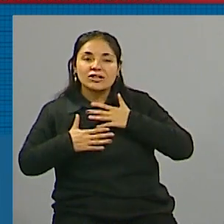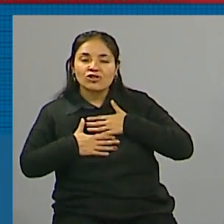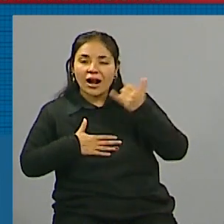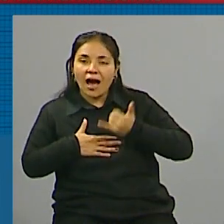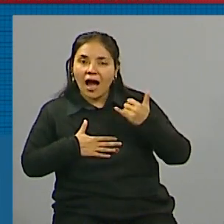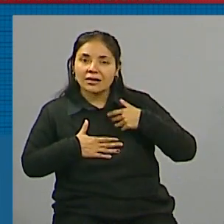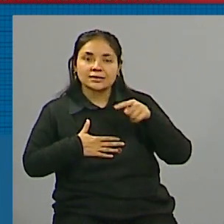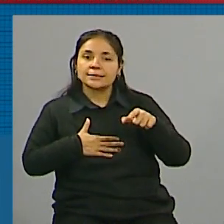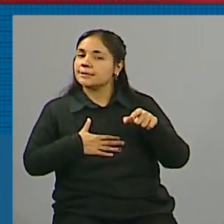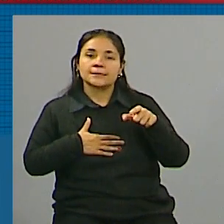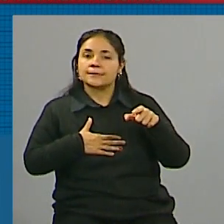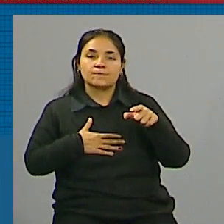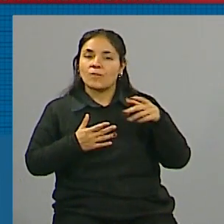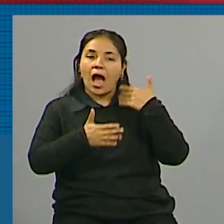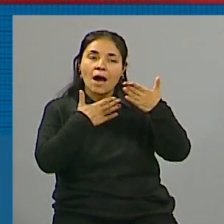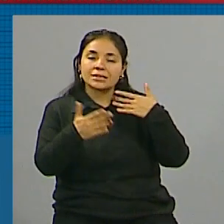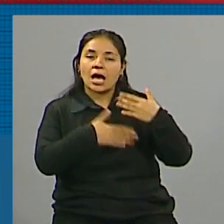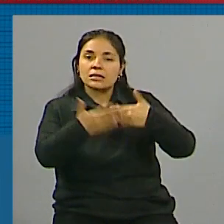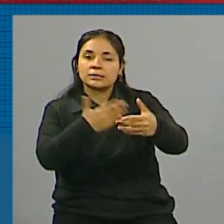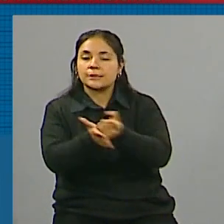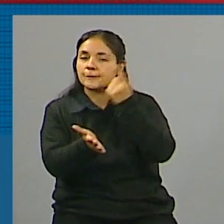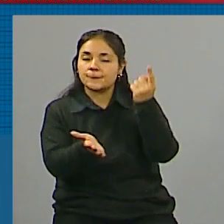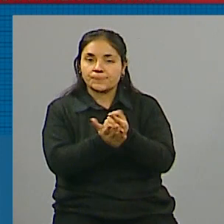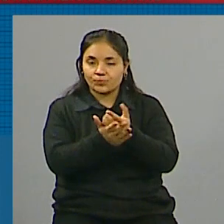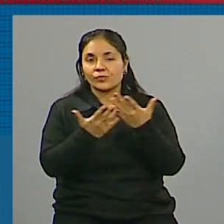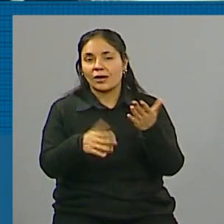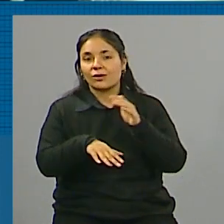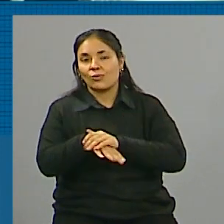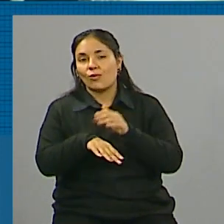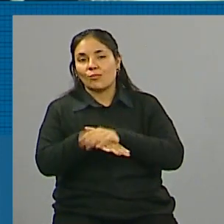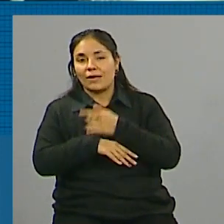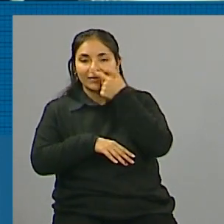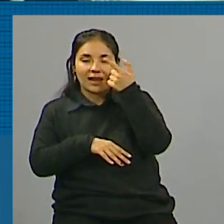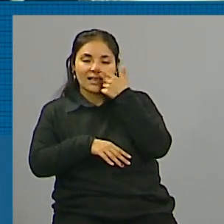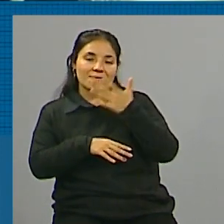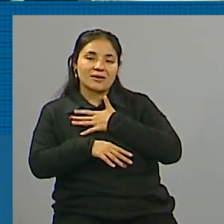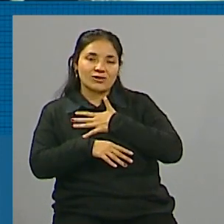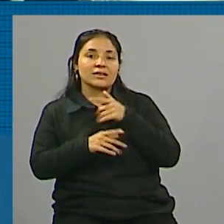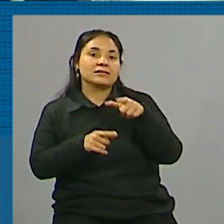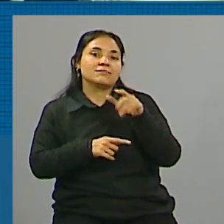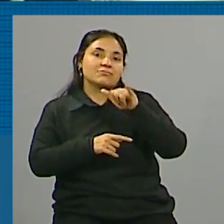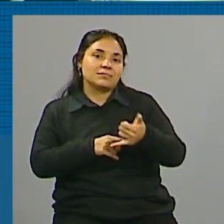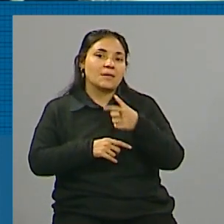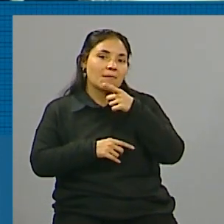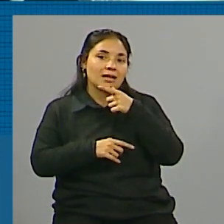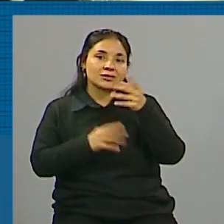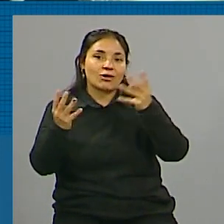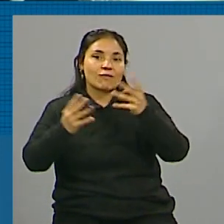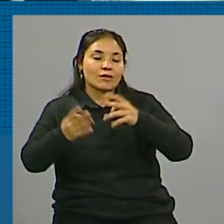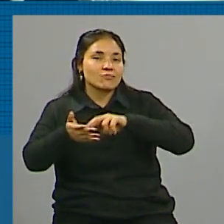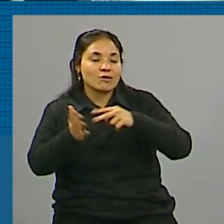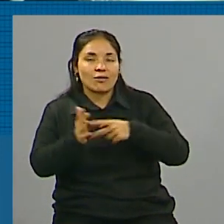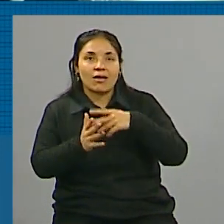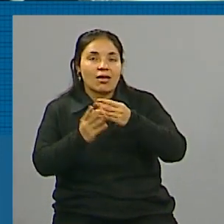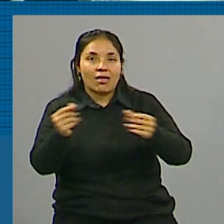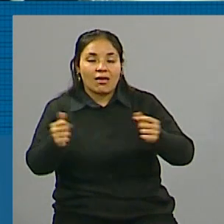diálogo avance en forma concreta. Sin duda, para que en definitiva se empiece a dar un principio de solución a este conflicto que parece que no tener fin. En algún